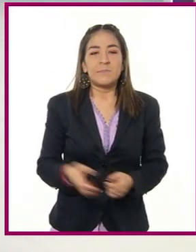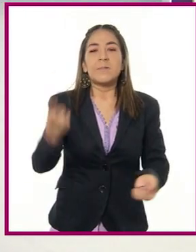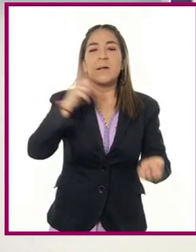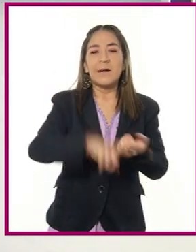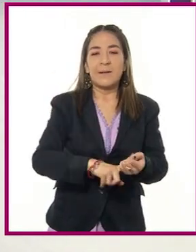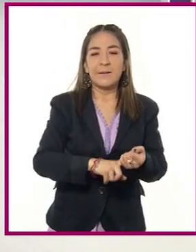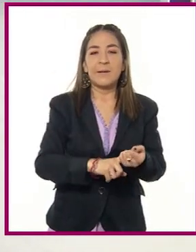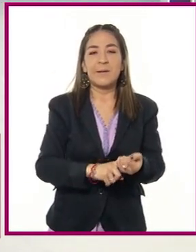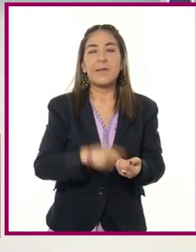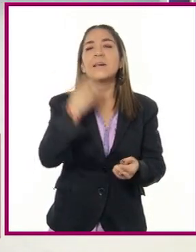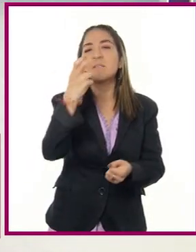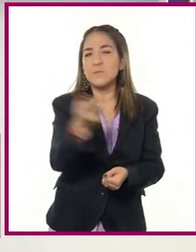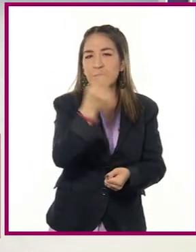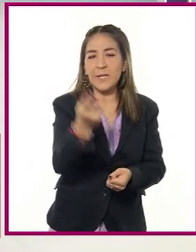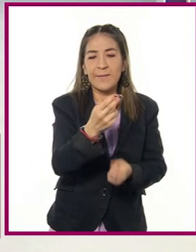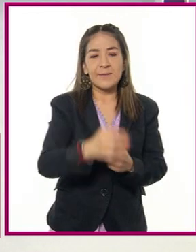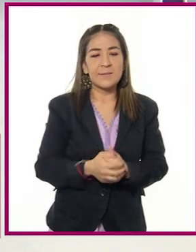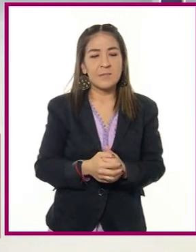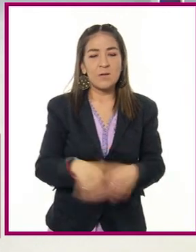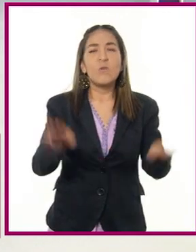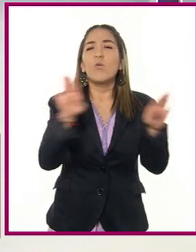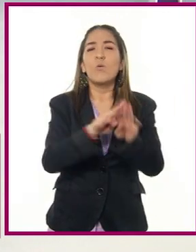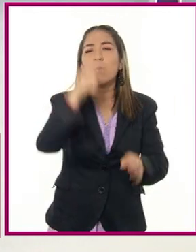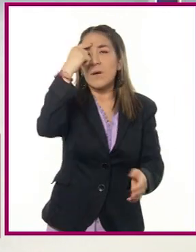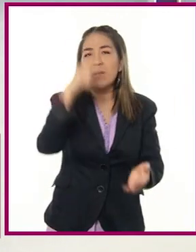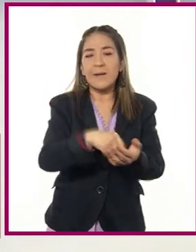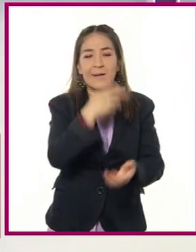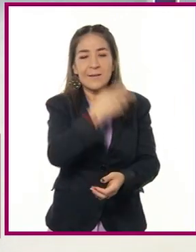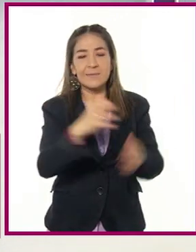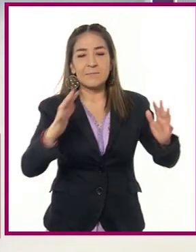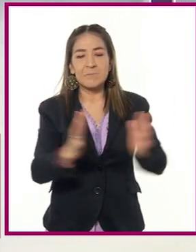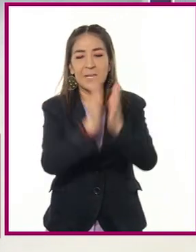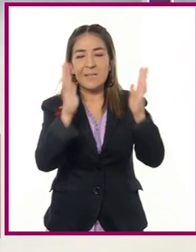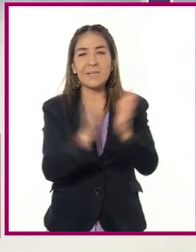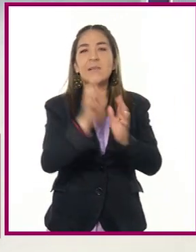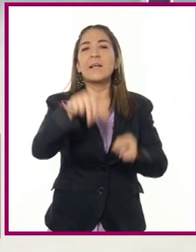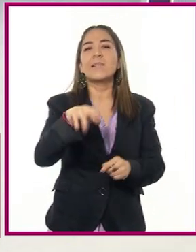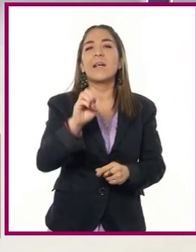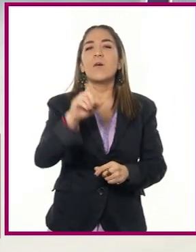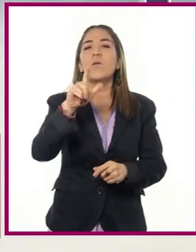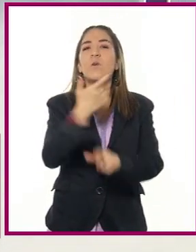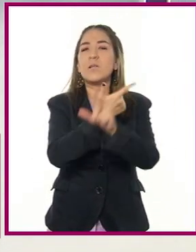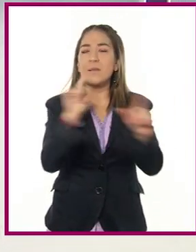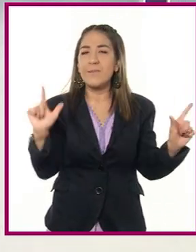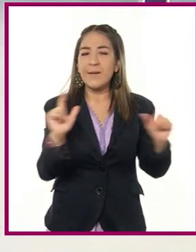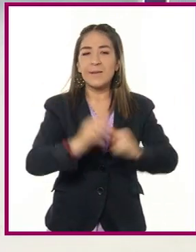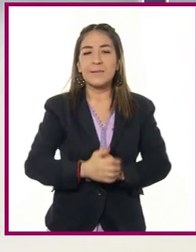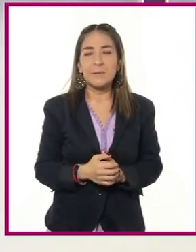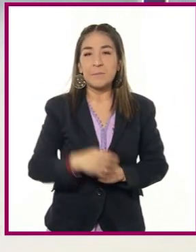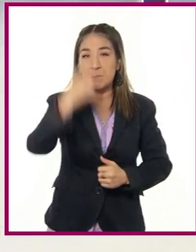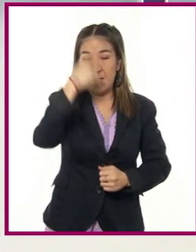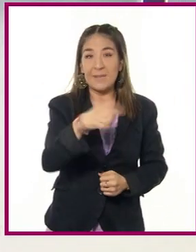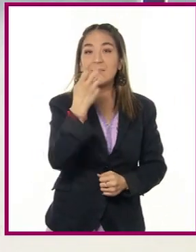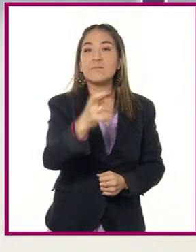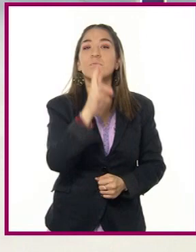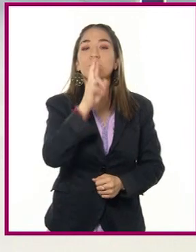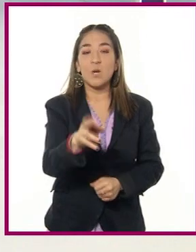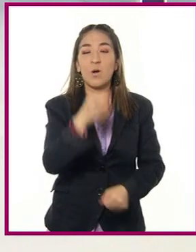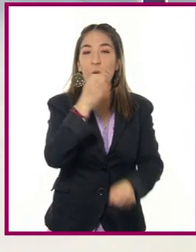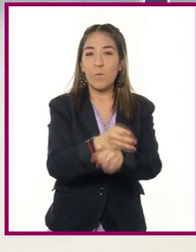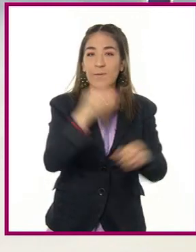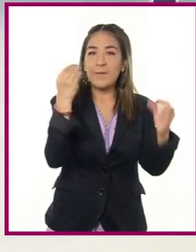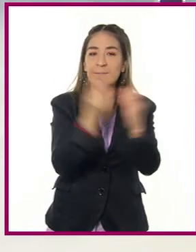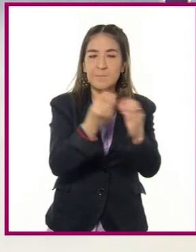reflexionen. ¿Y ustedes cómo creen que participan en el neoliberalismo? Para resolver el reto de la